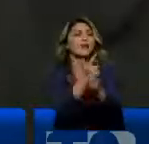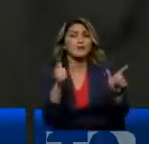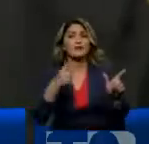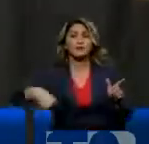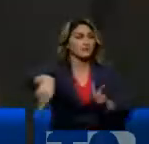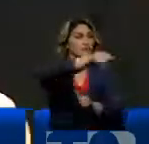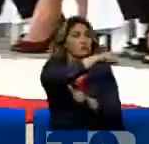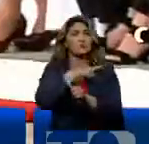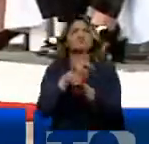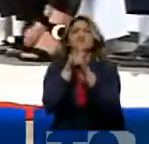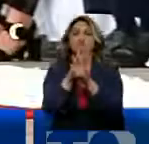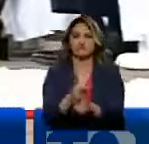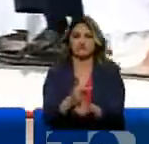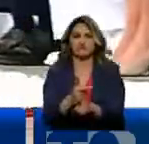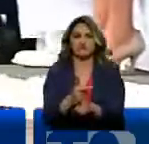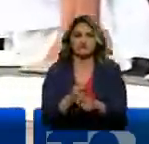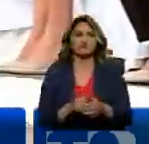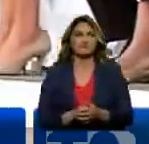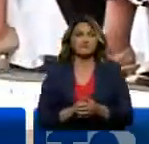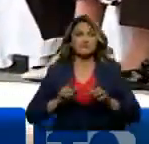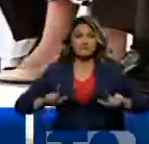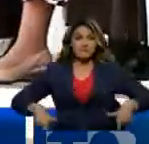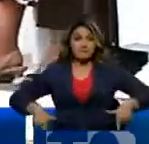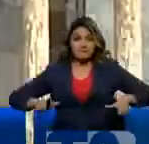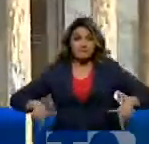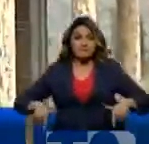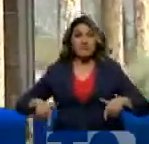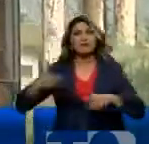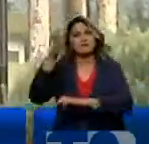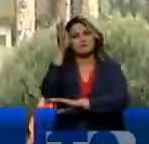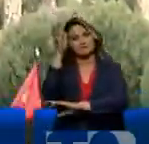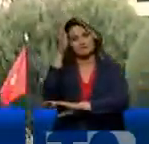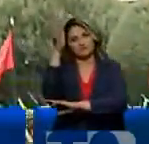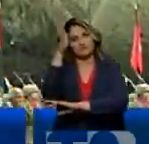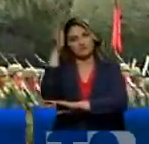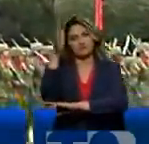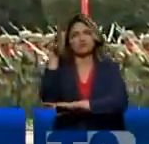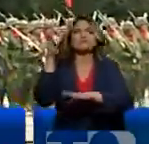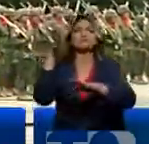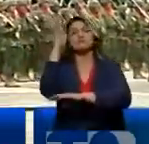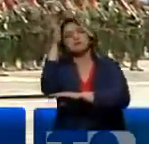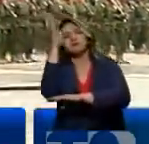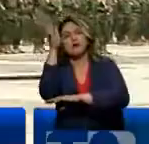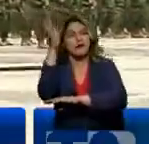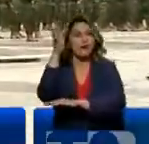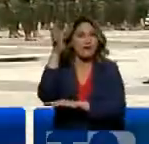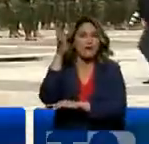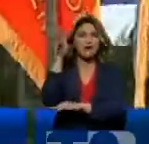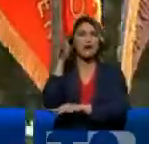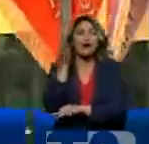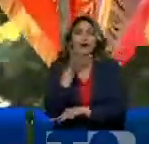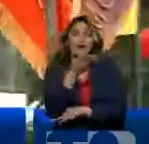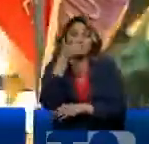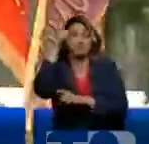garantías ciudadanas. El presidente Lenín Moreno, durante su discurso y al cerrar la ceremonia, agradeció al ejército